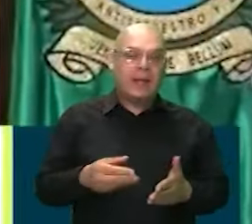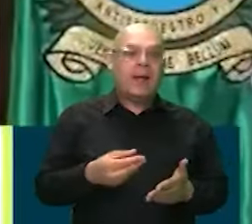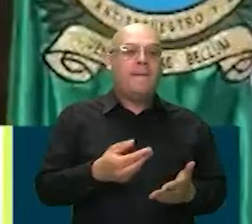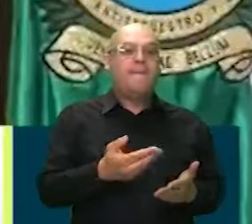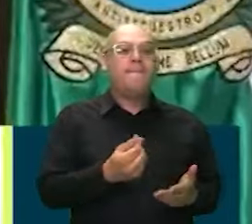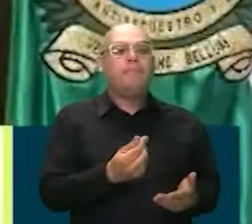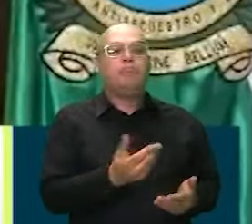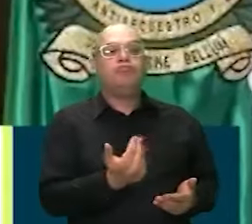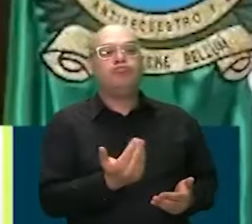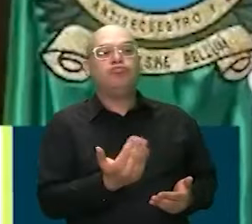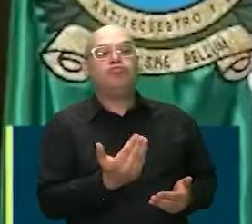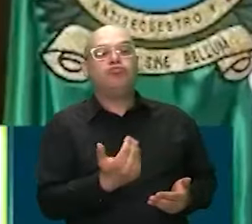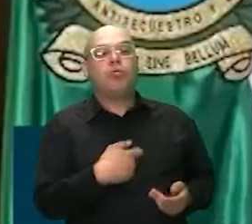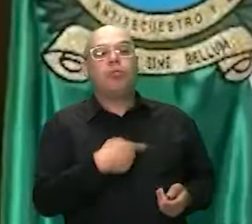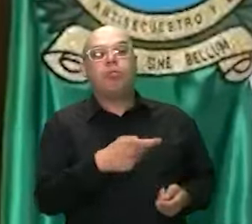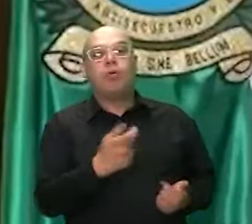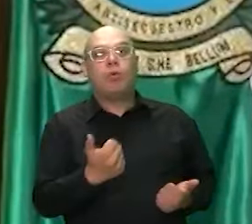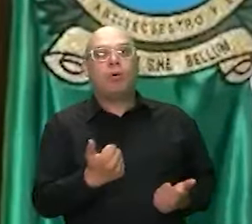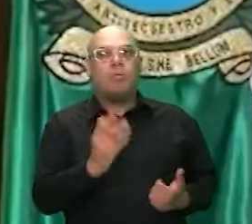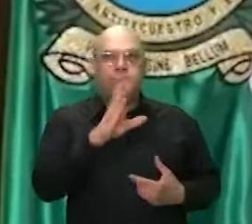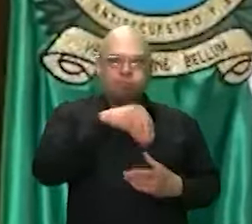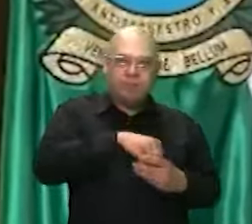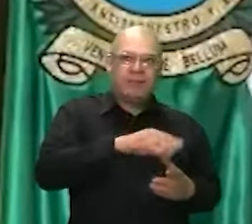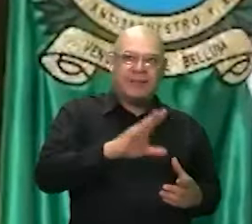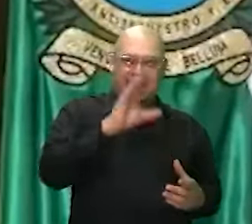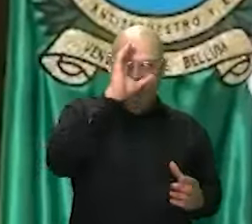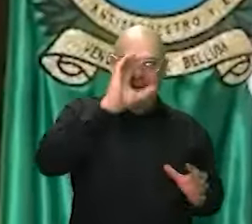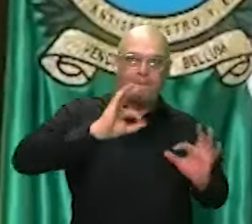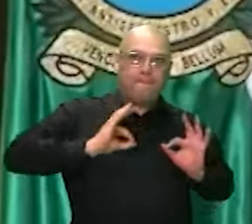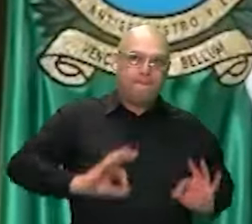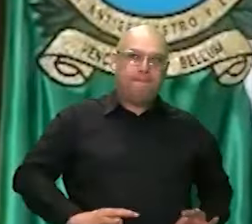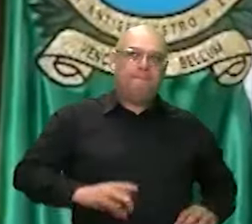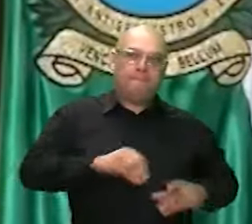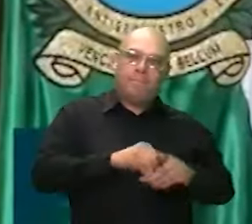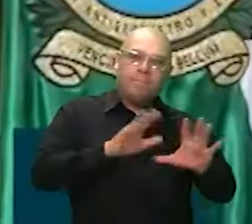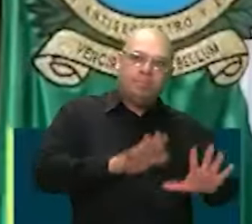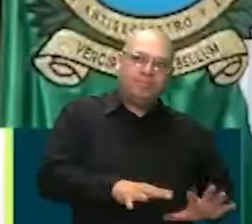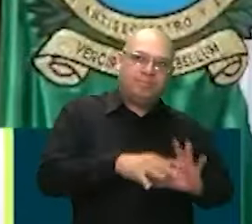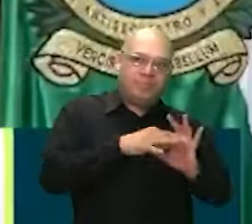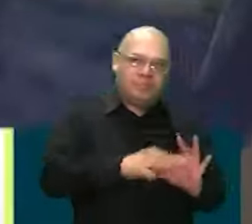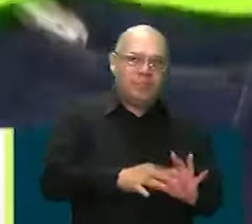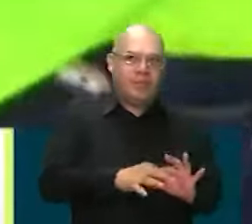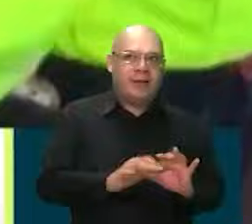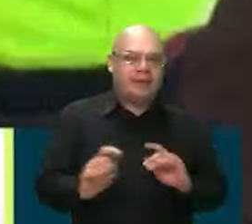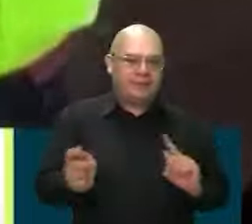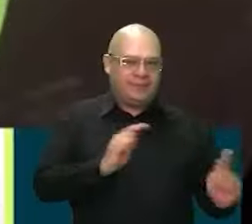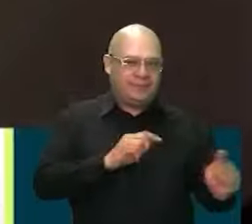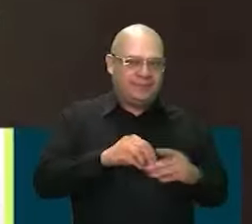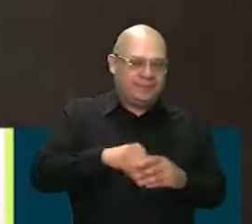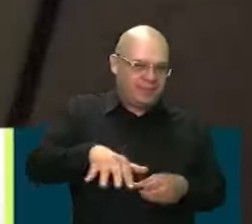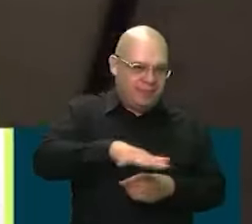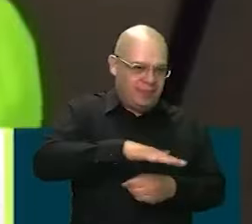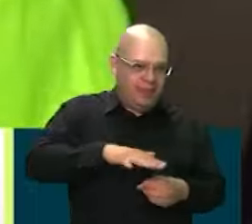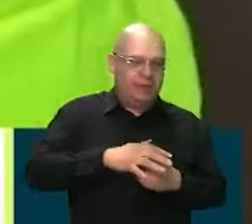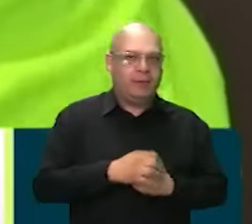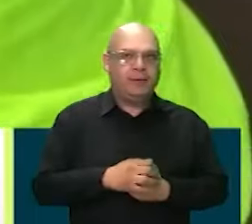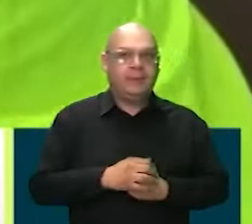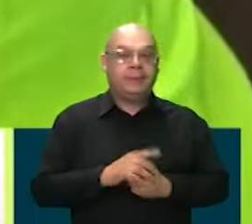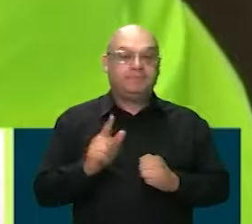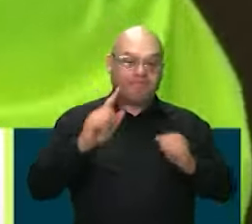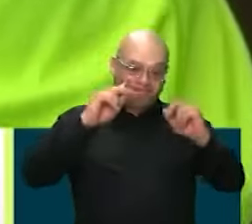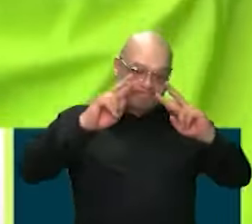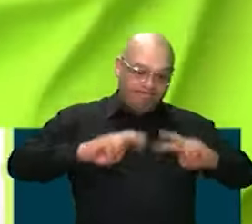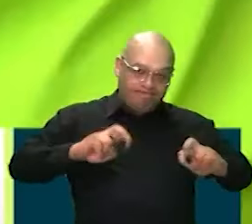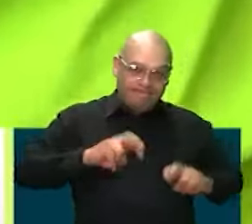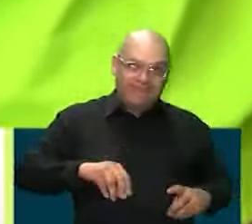en contra de un funcionario activo del ejército nacional que había protagonizado una riña en el sector durante la investigación se descubrió que los